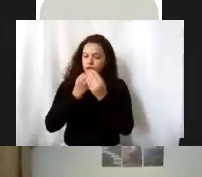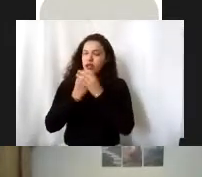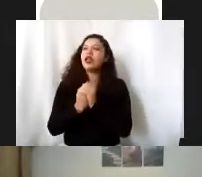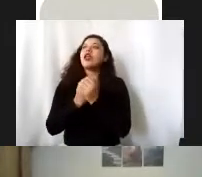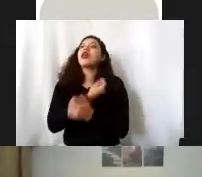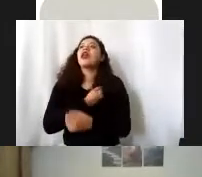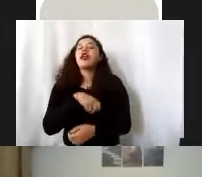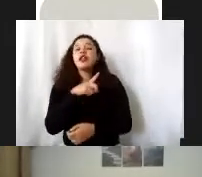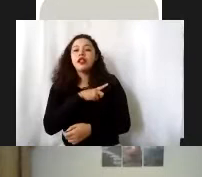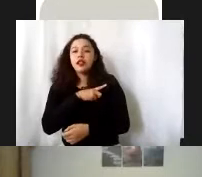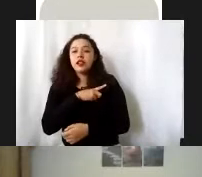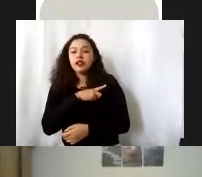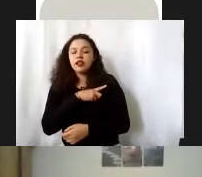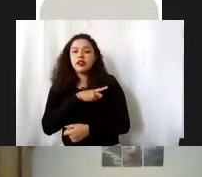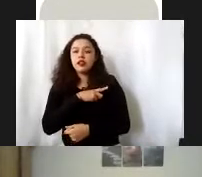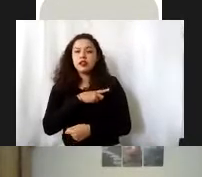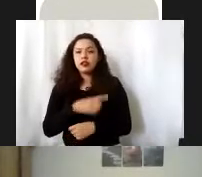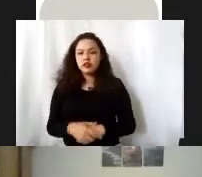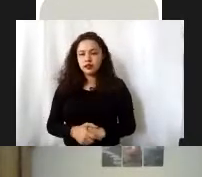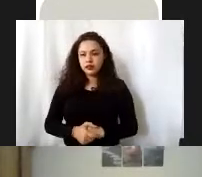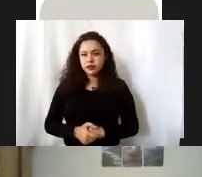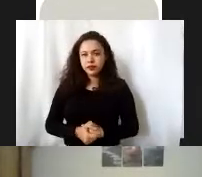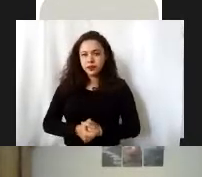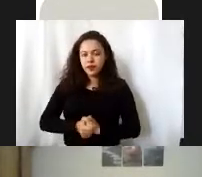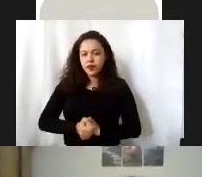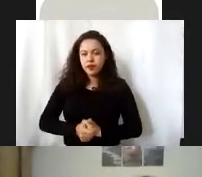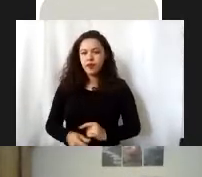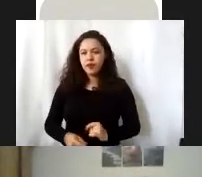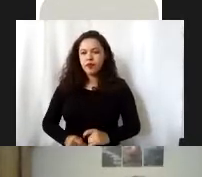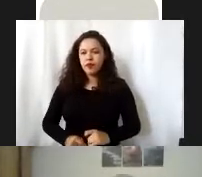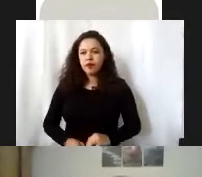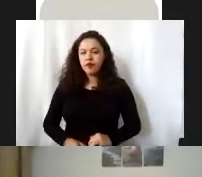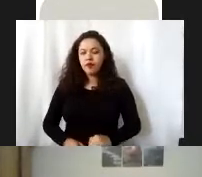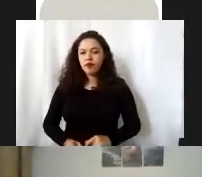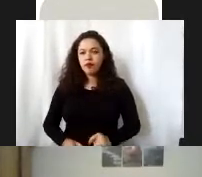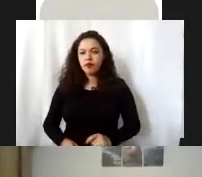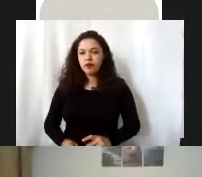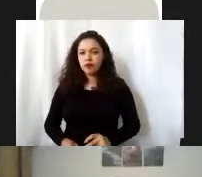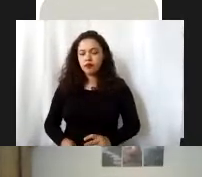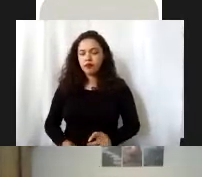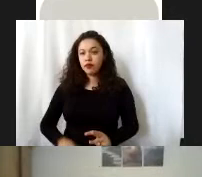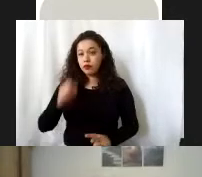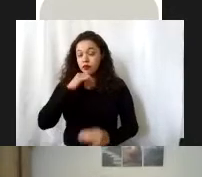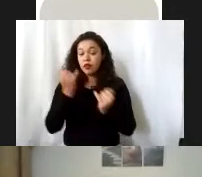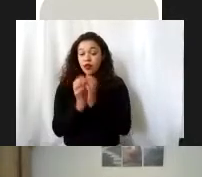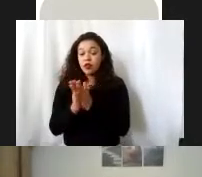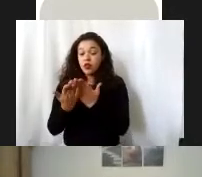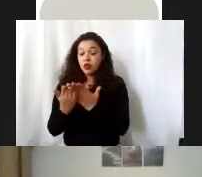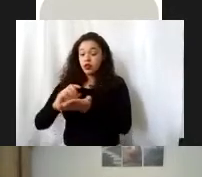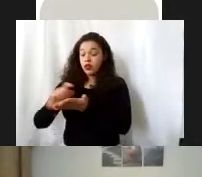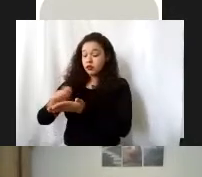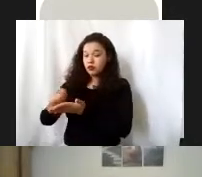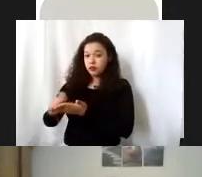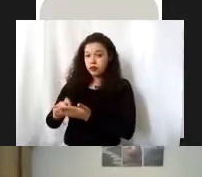salud principalmente. Entonces, aquí nos dice también la literatura que